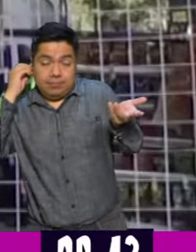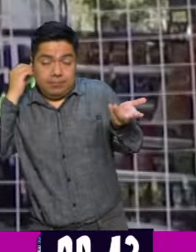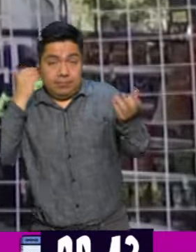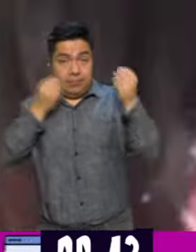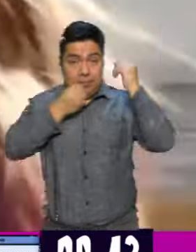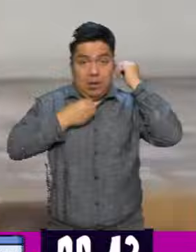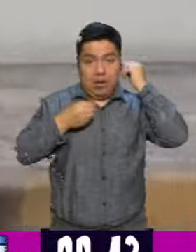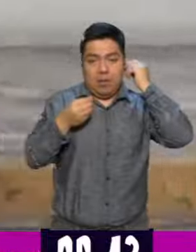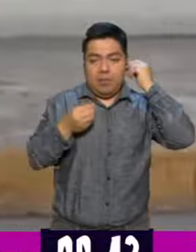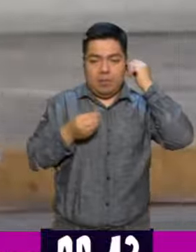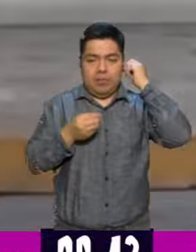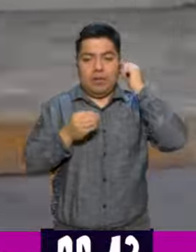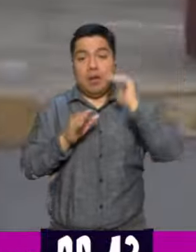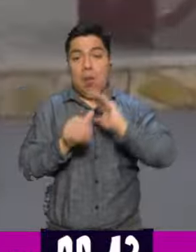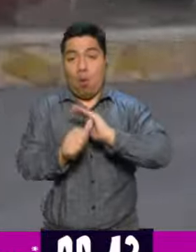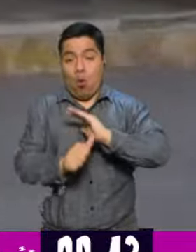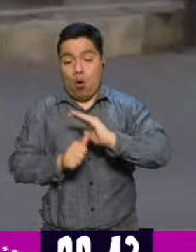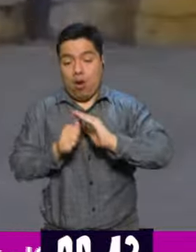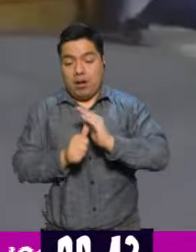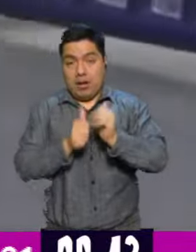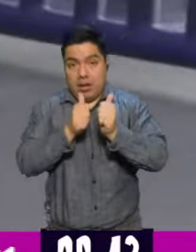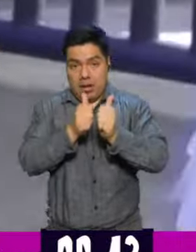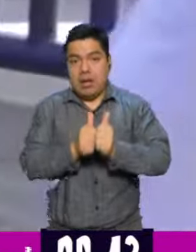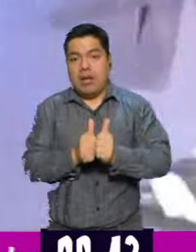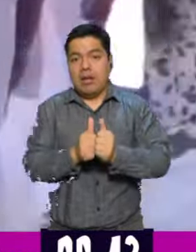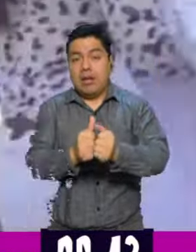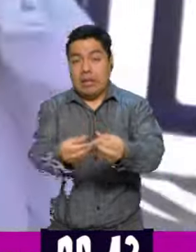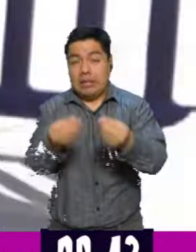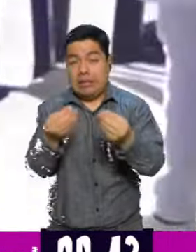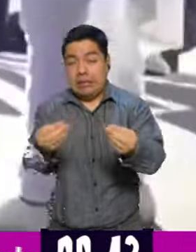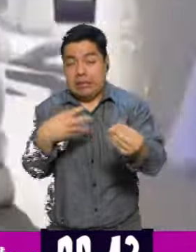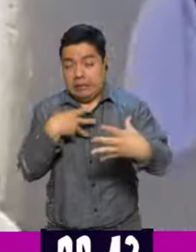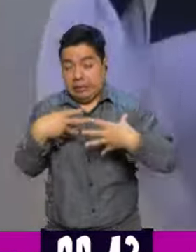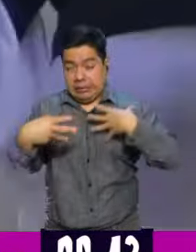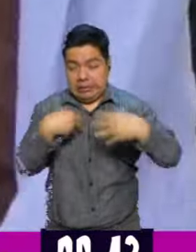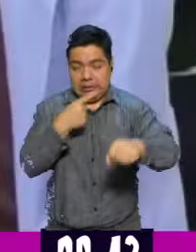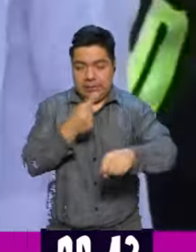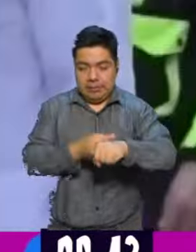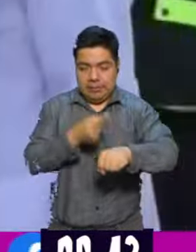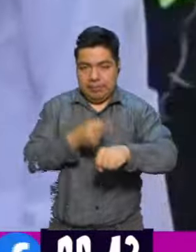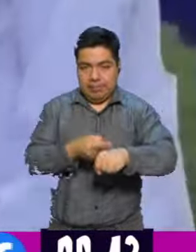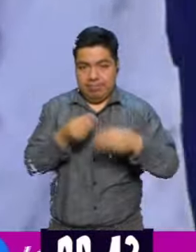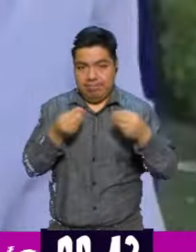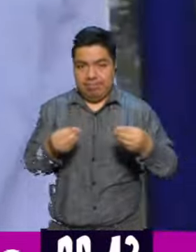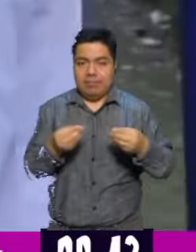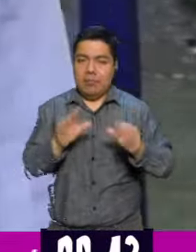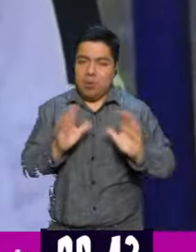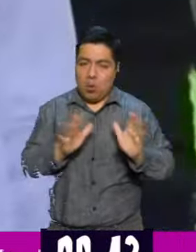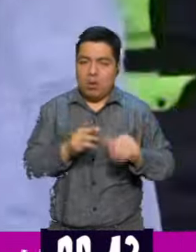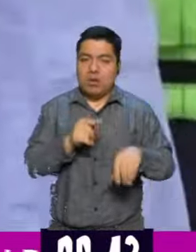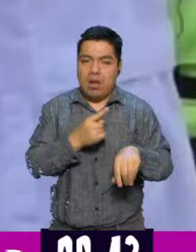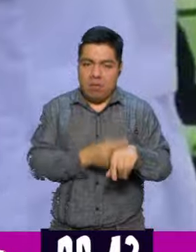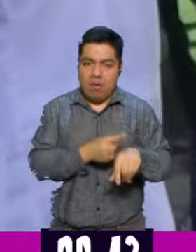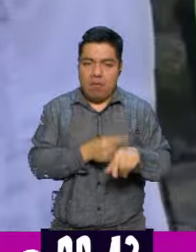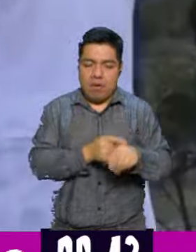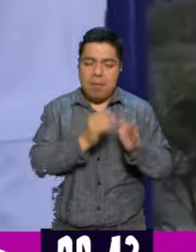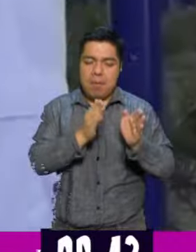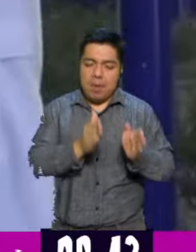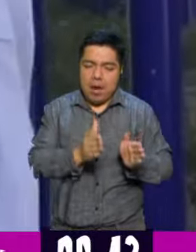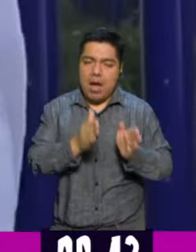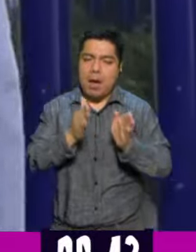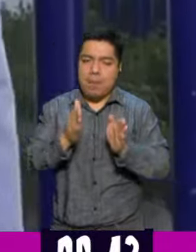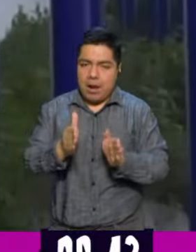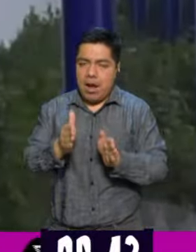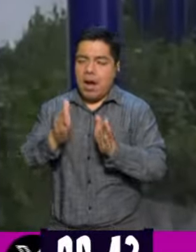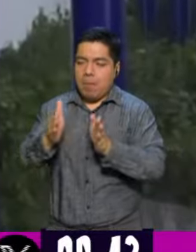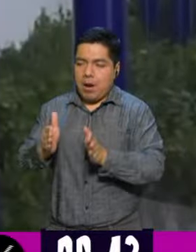Entonces, el propósito del encierro es ese, que no haya muchos enfermos de golpe, sino que los enfermos se distribuyan en el tiempo, pero